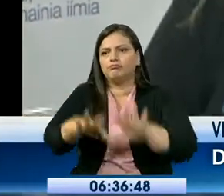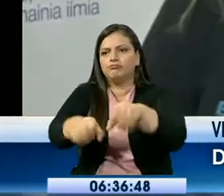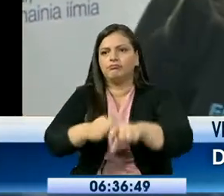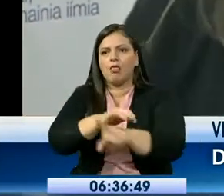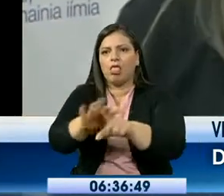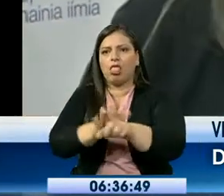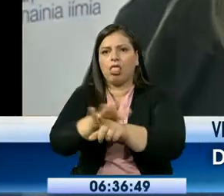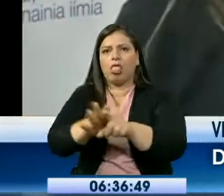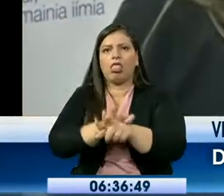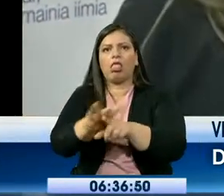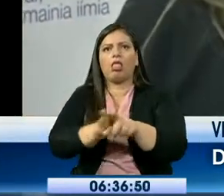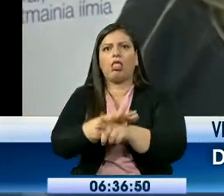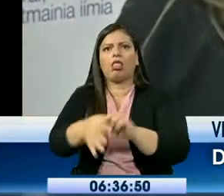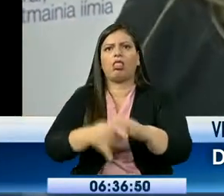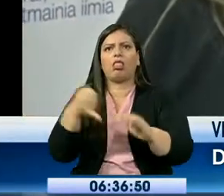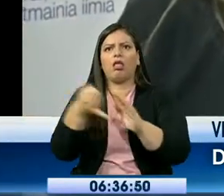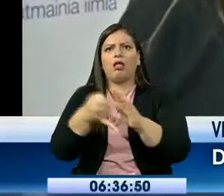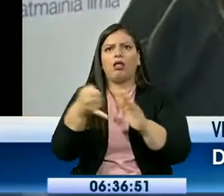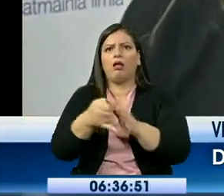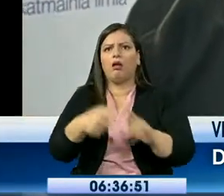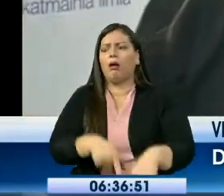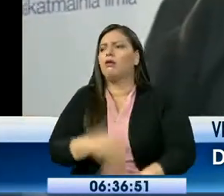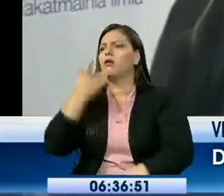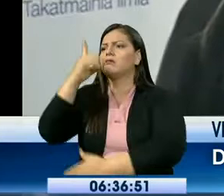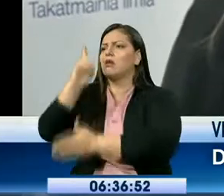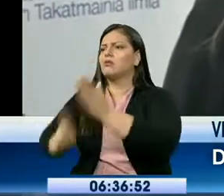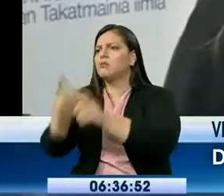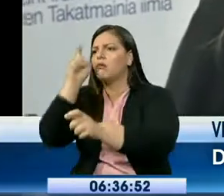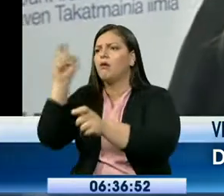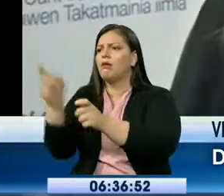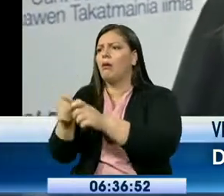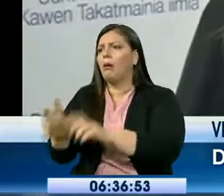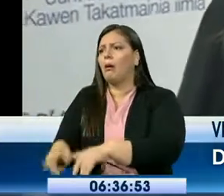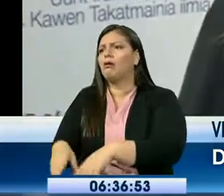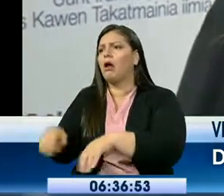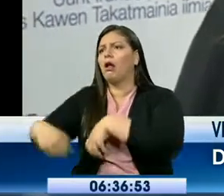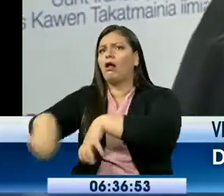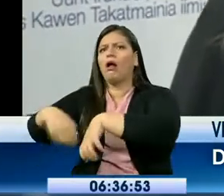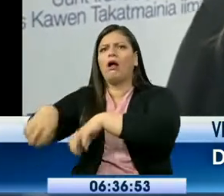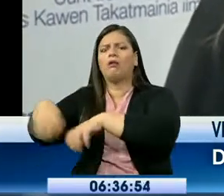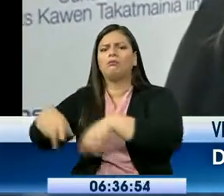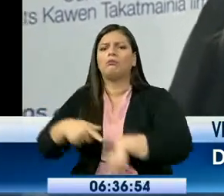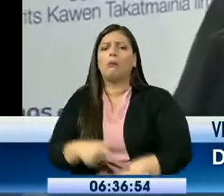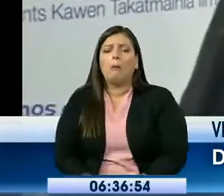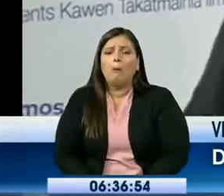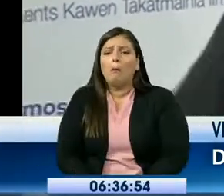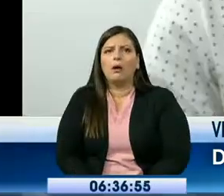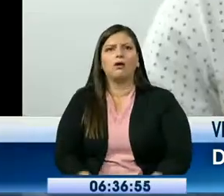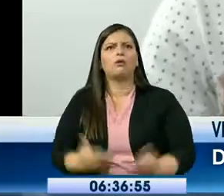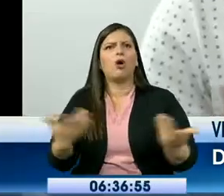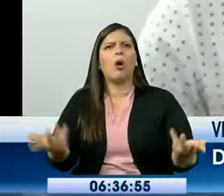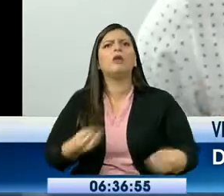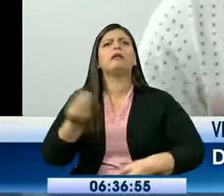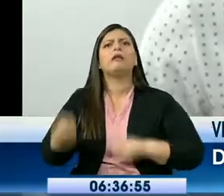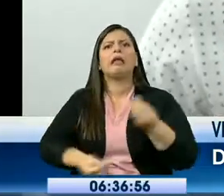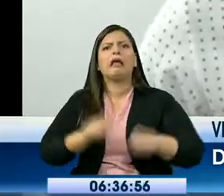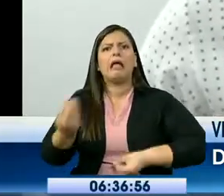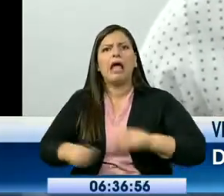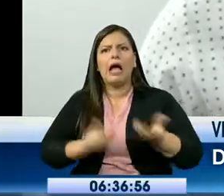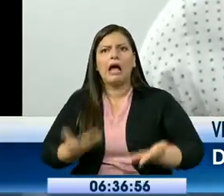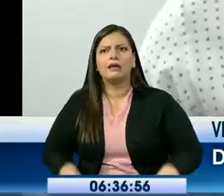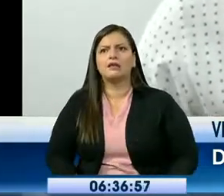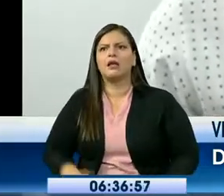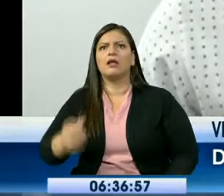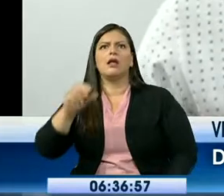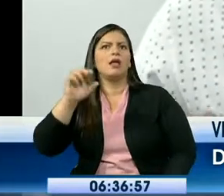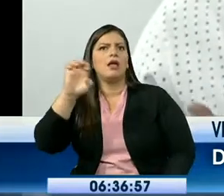ayuda, que sepa qué es lo que puede hacer 911, qué es lo que puede hacer Defensoría del Pueblo, qué puede hacer Consejo de Participación Ciudadana. Se está preparando a todo